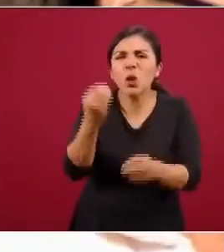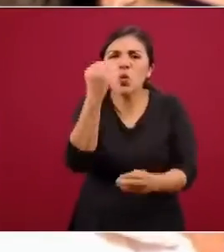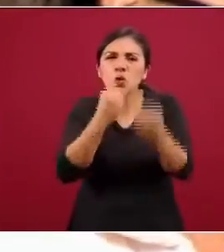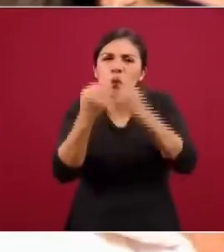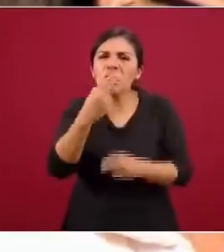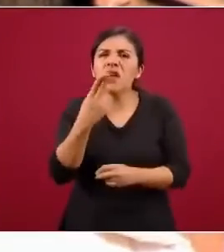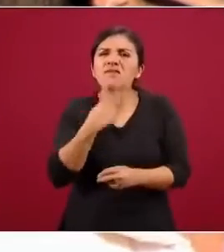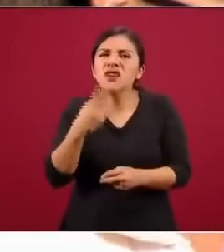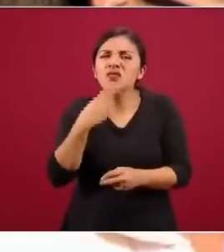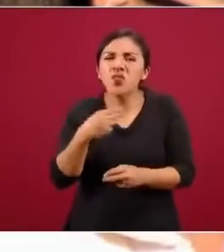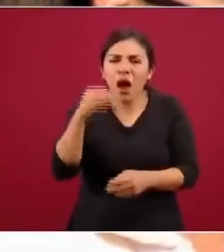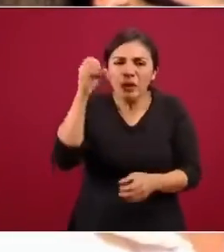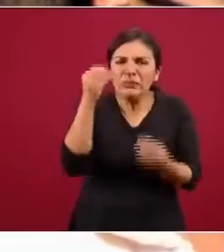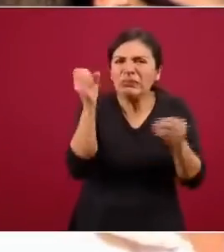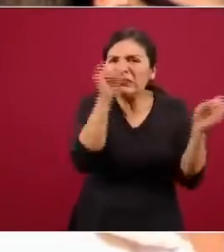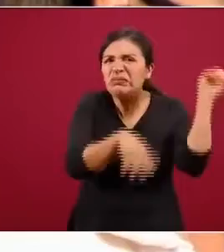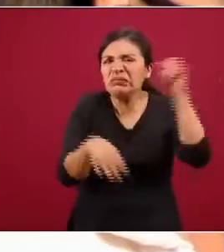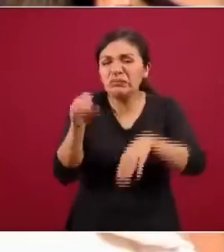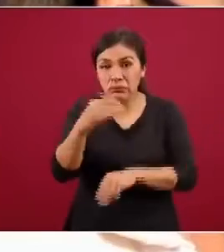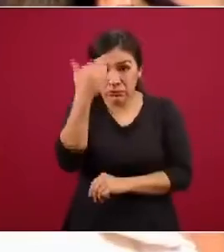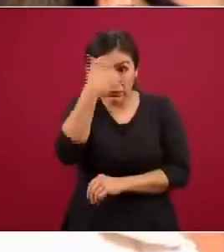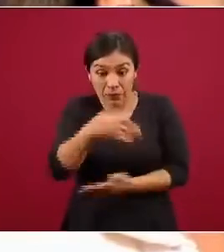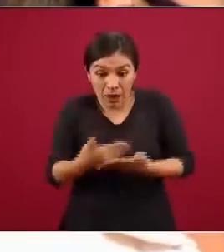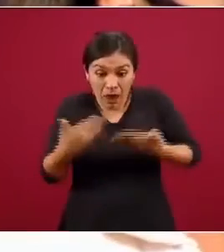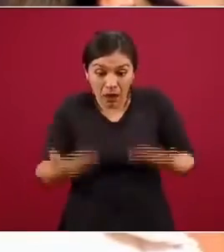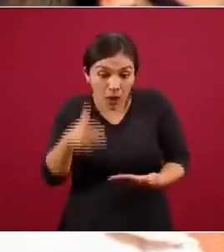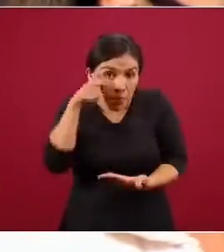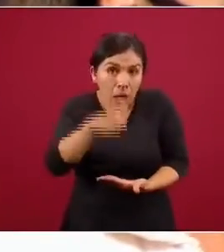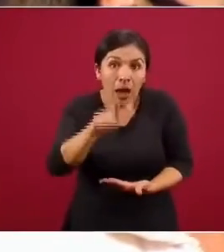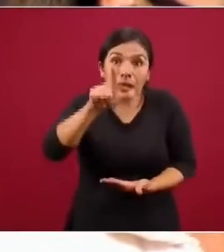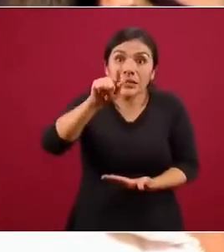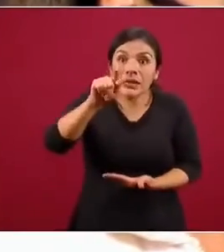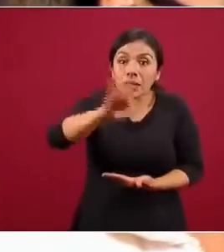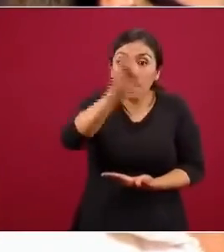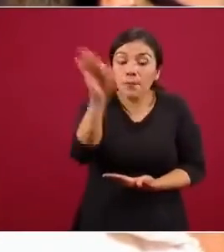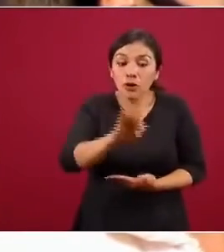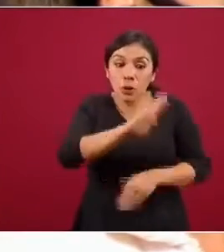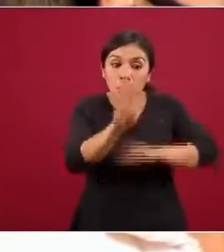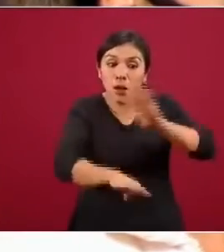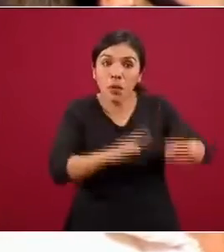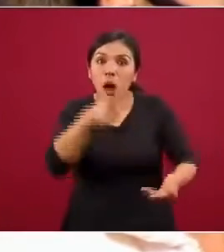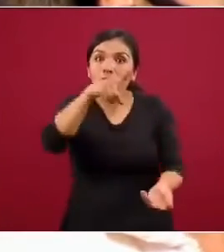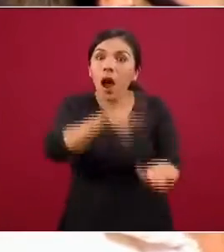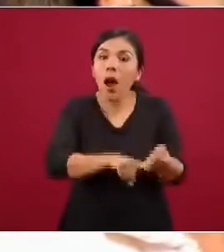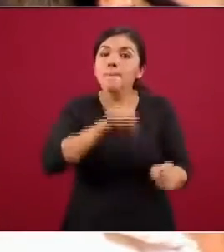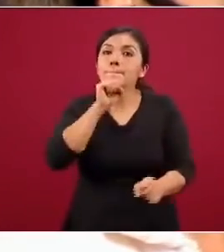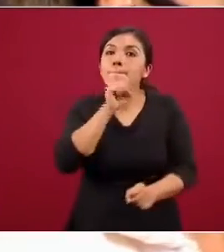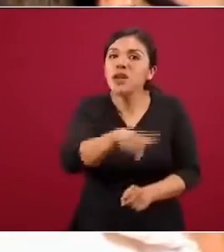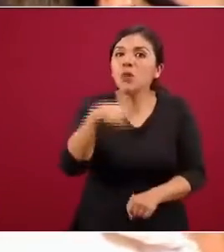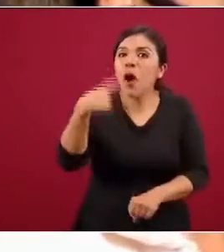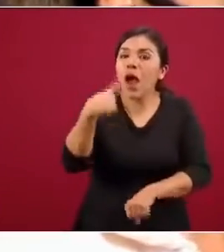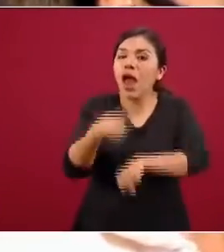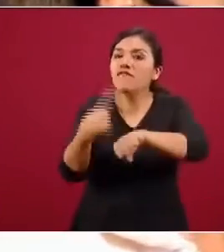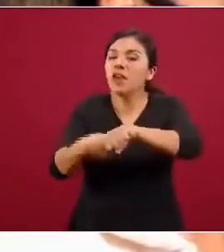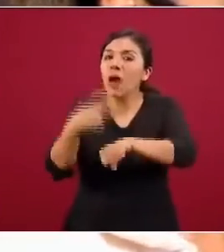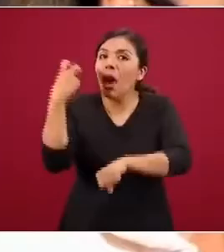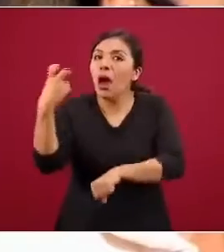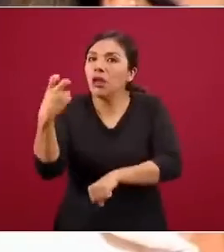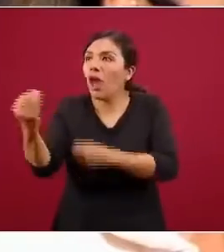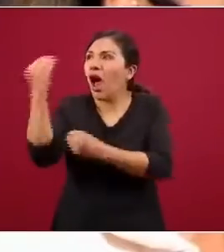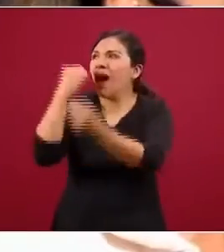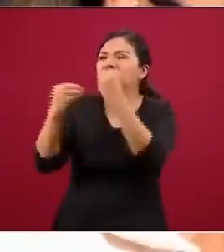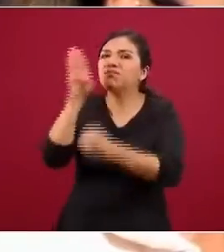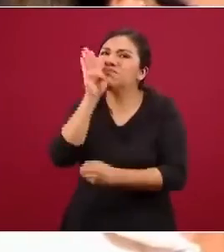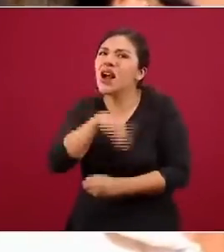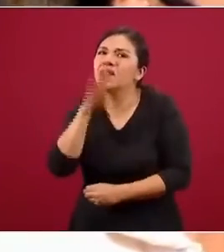azucarada, teniendo en cuenta que el 70% de las muertes están relacionadas con estas comorbilidades que causan el consumo de